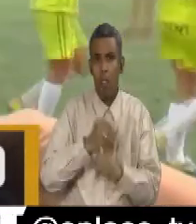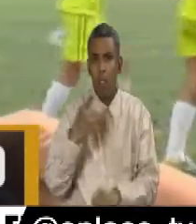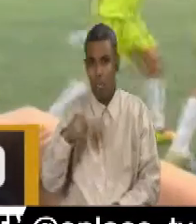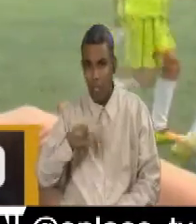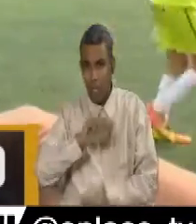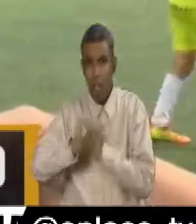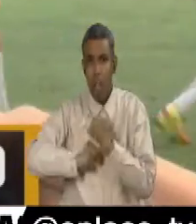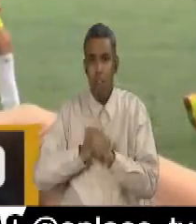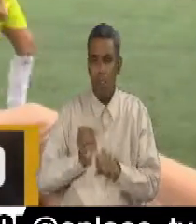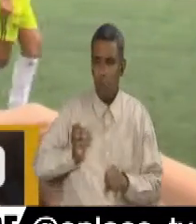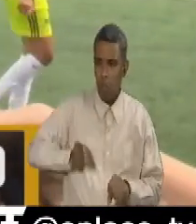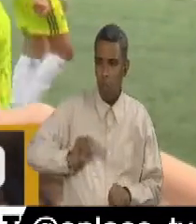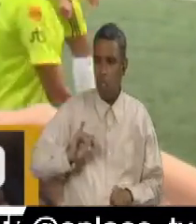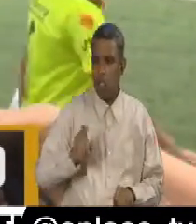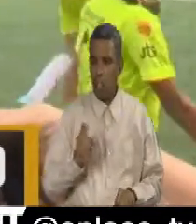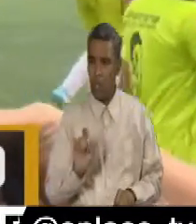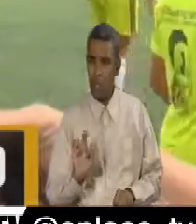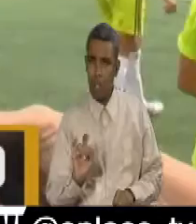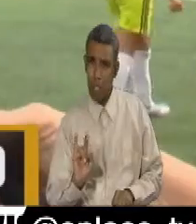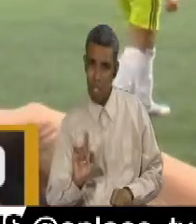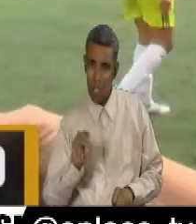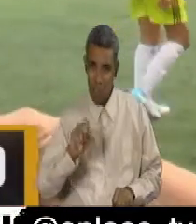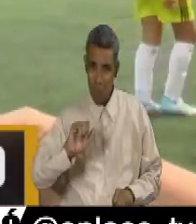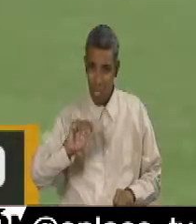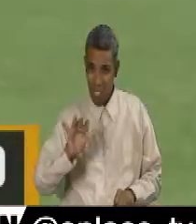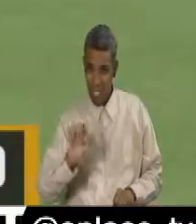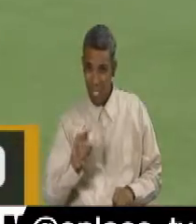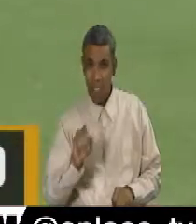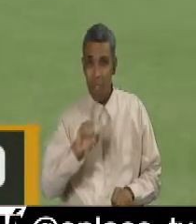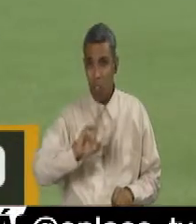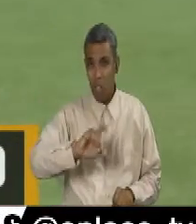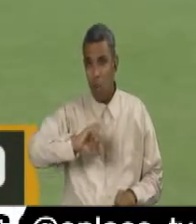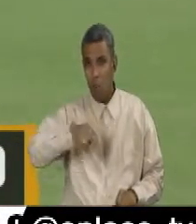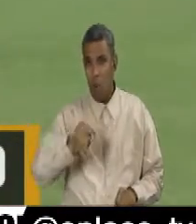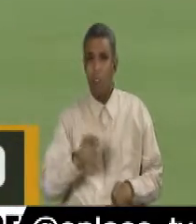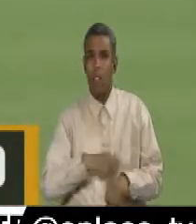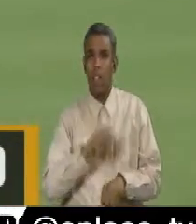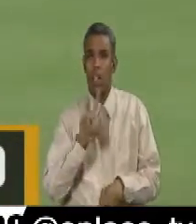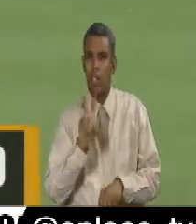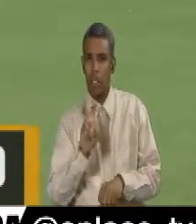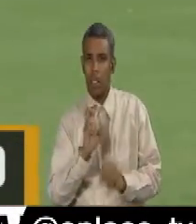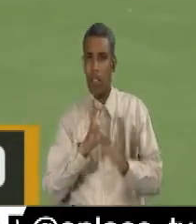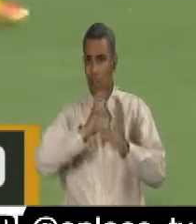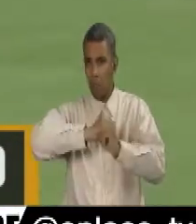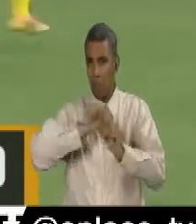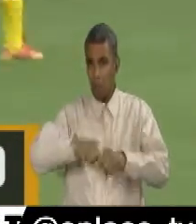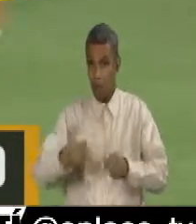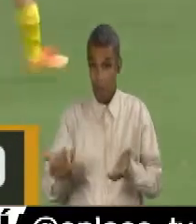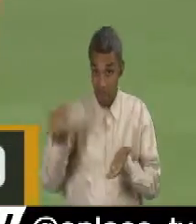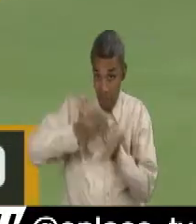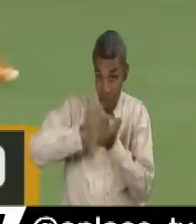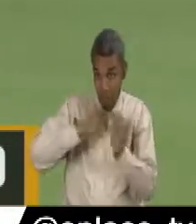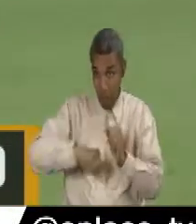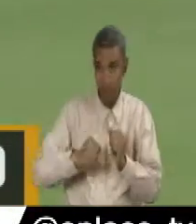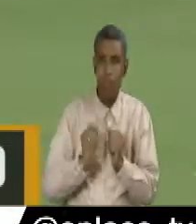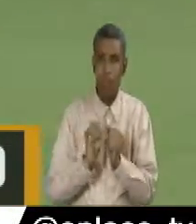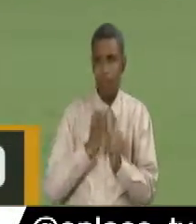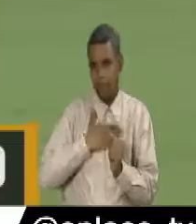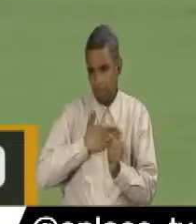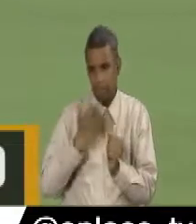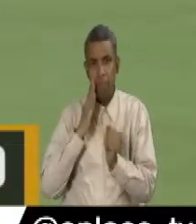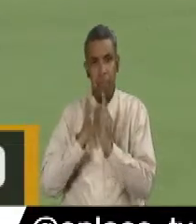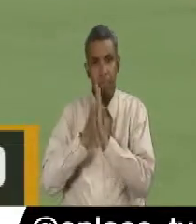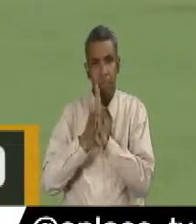lunes y los jueves de 7 a 8 y media de la noche aquí en la cancha Cotraeco. Se espera ahora tener a punto estos equipos a fin de afrontar el